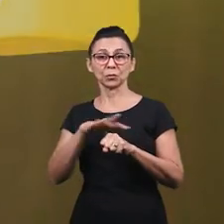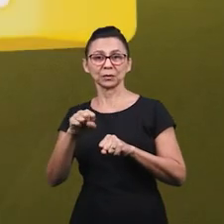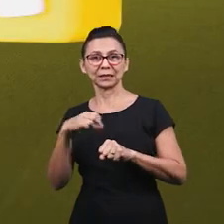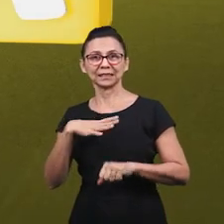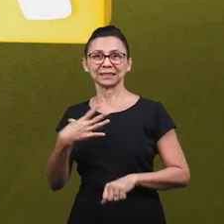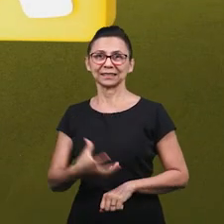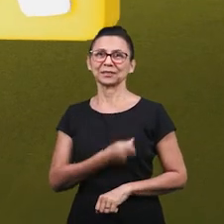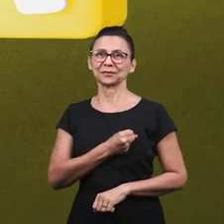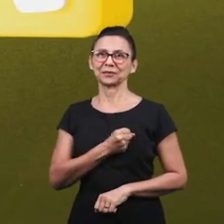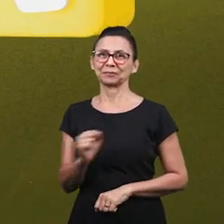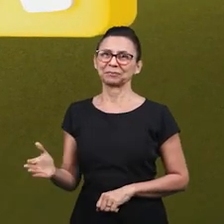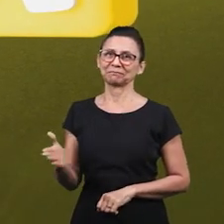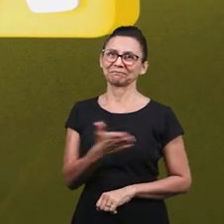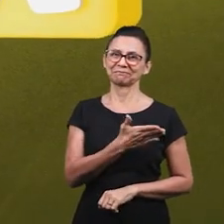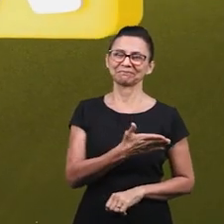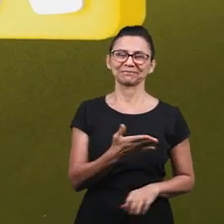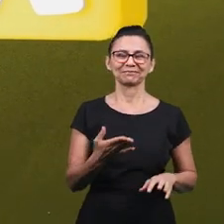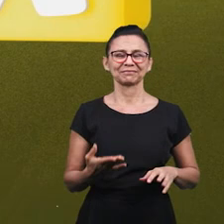salva.